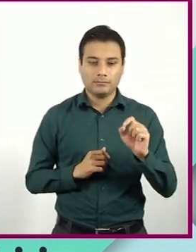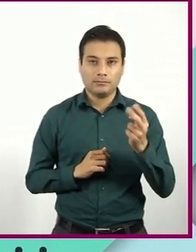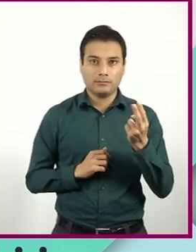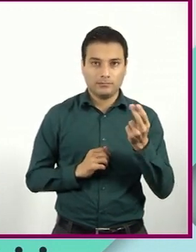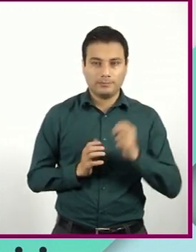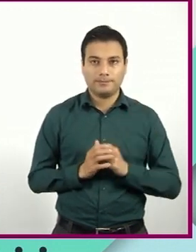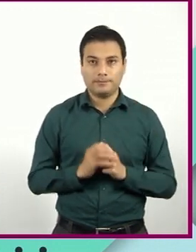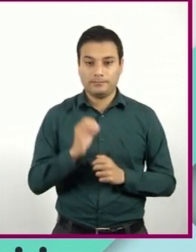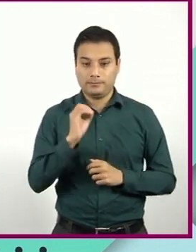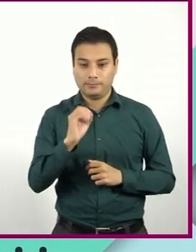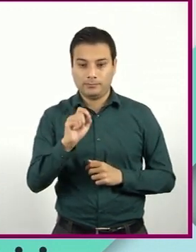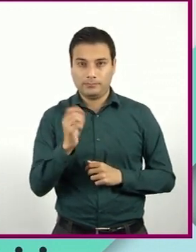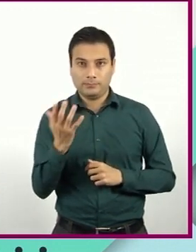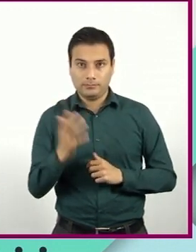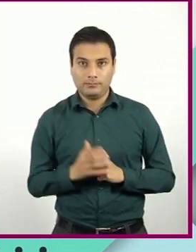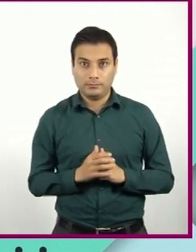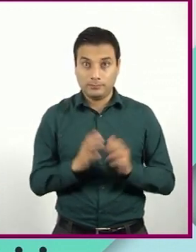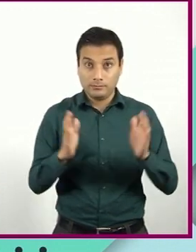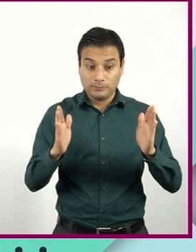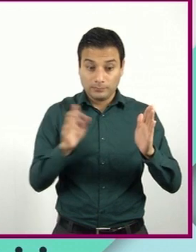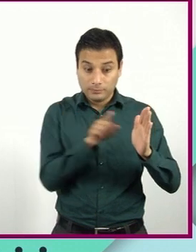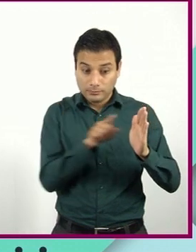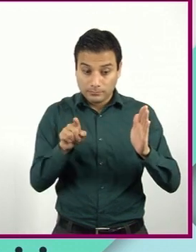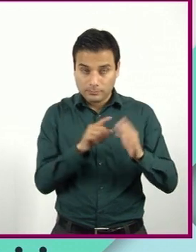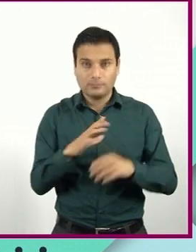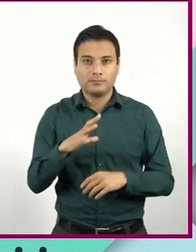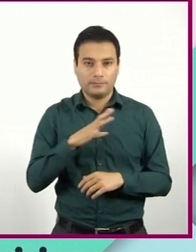y 0.5 encontramos el